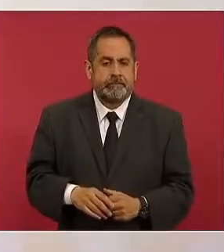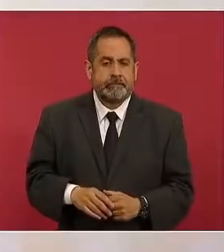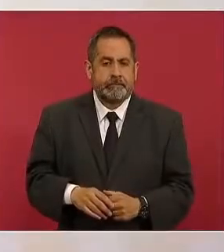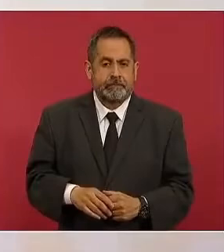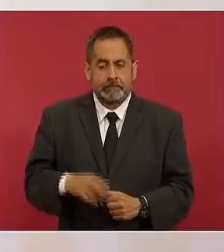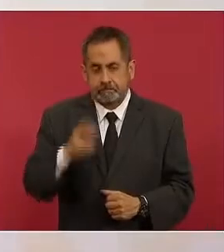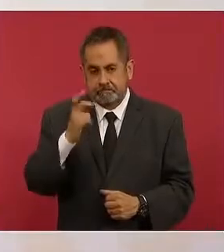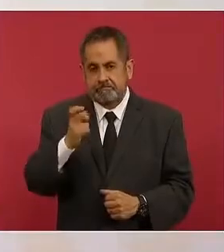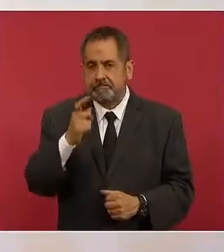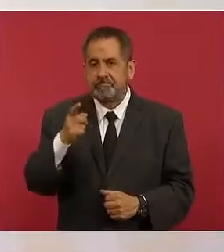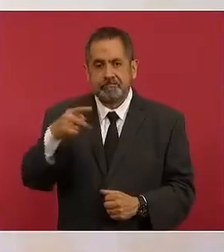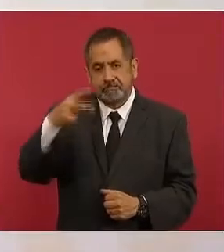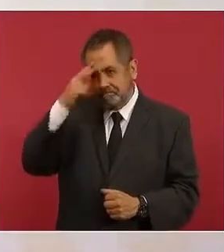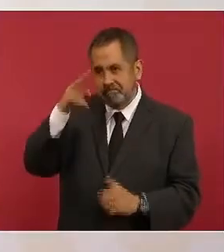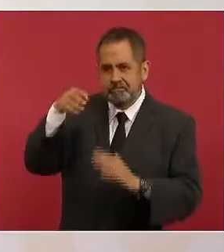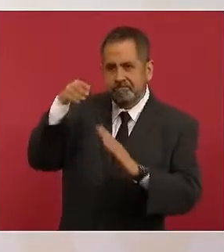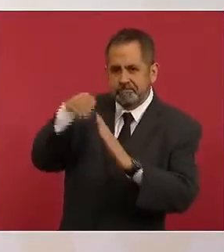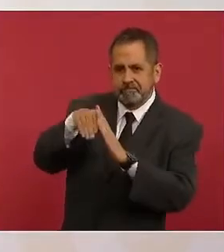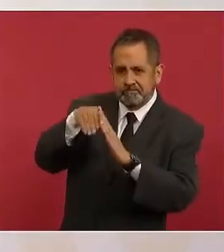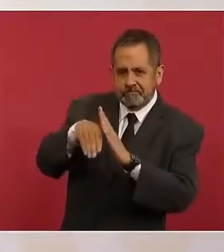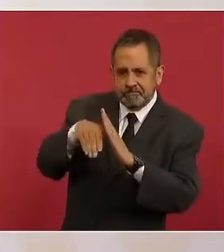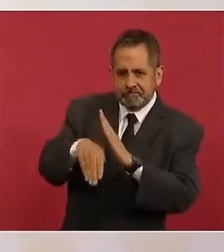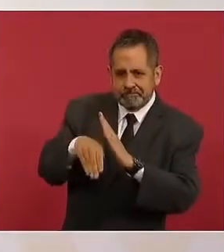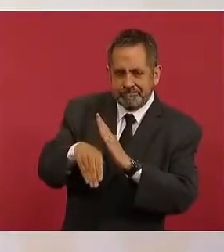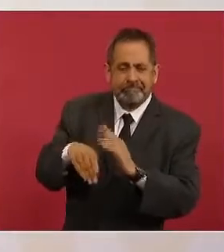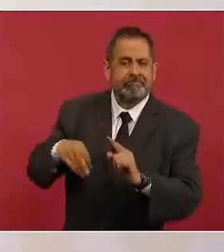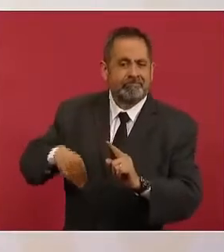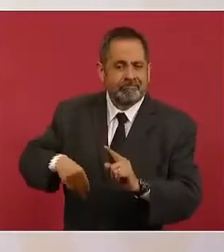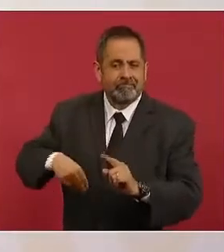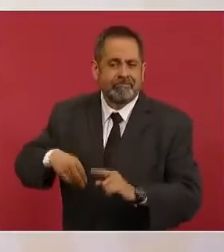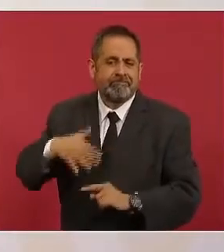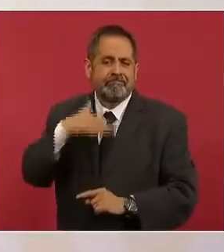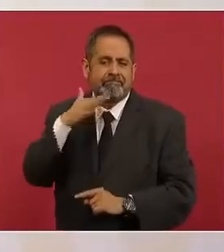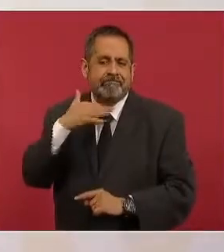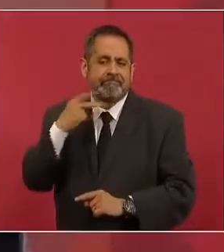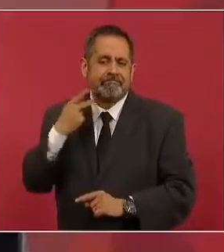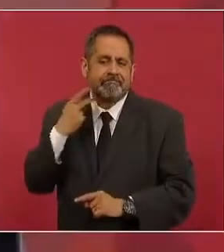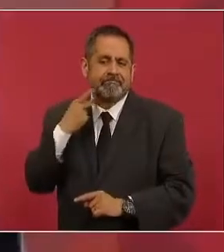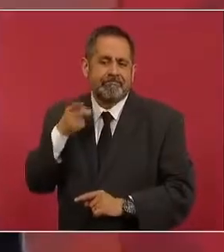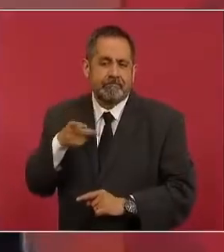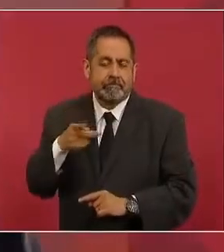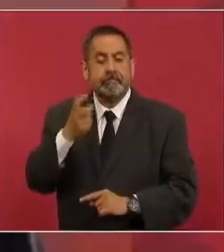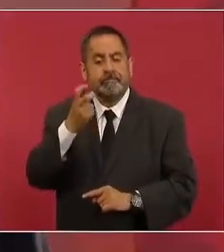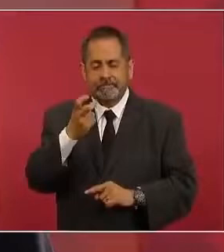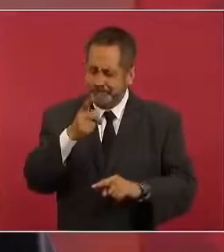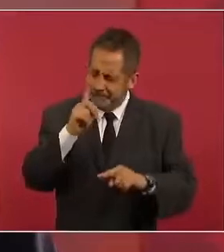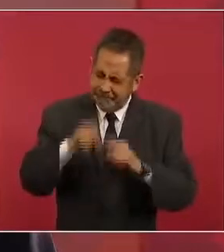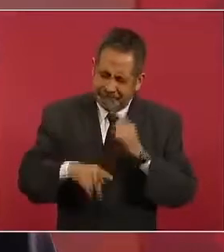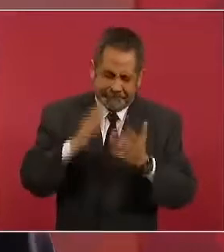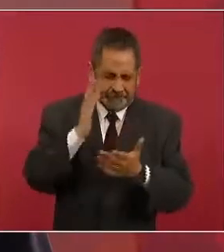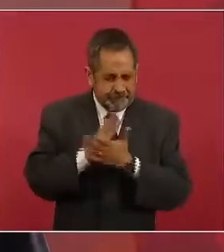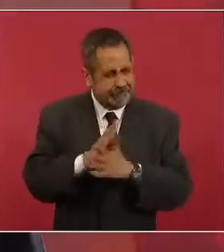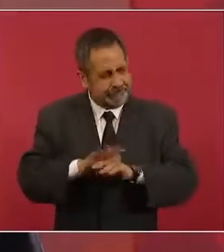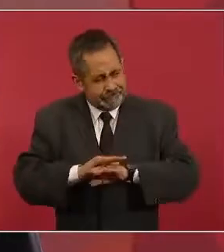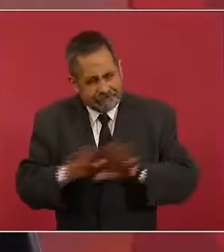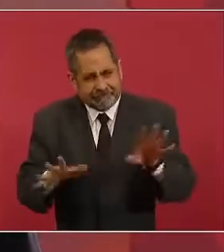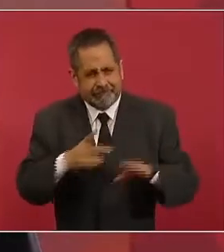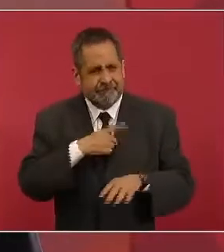Por eso la decadencia de México. Entonces, tenemos que desterrar la corrupción del